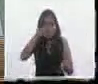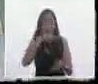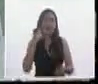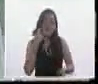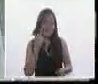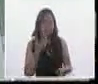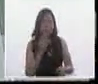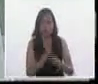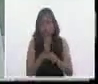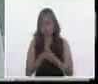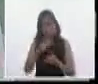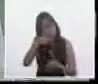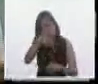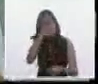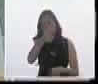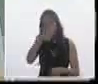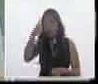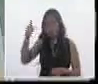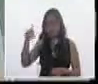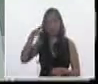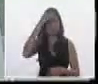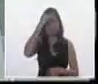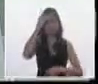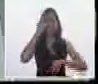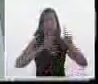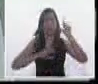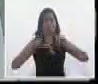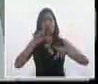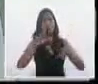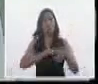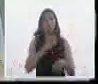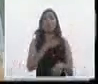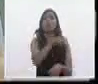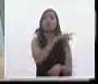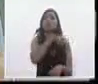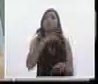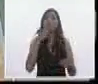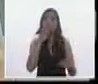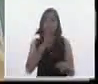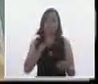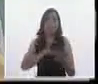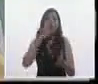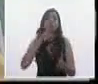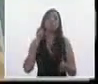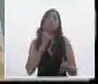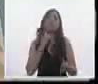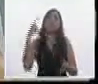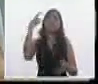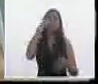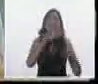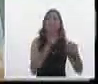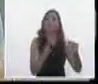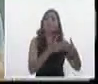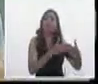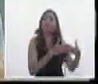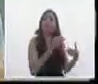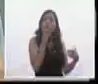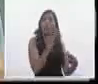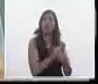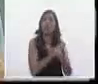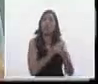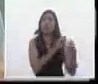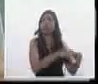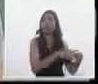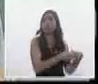señas en este caso no que es la población más rezagada dig es para ellos es un o pensamos que tenemos